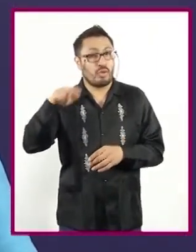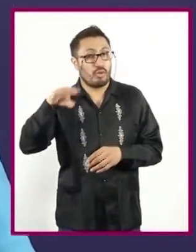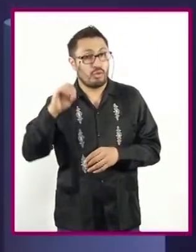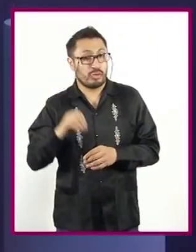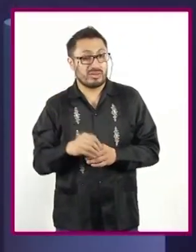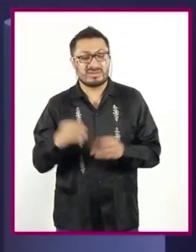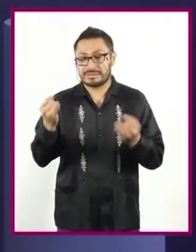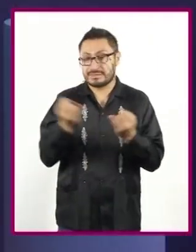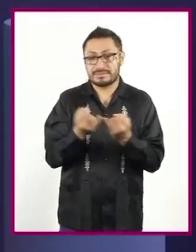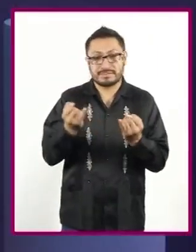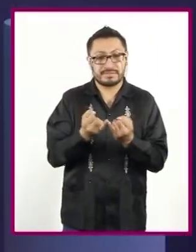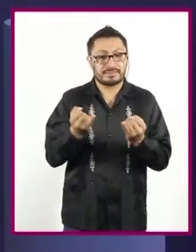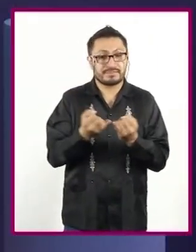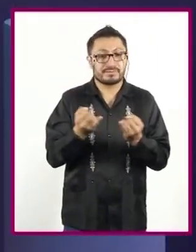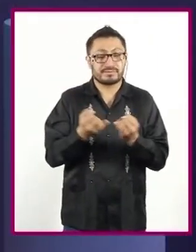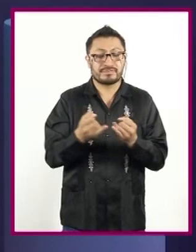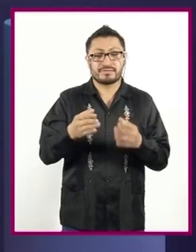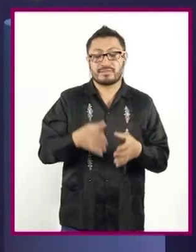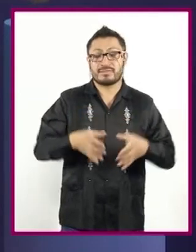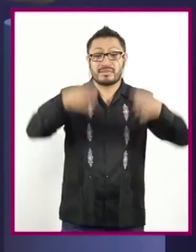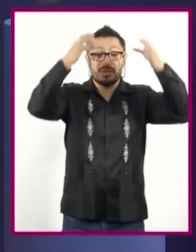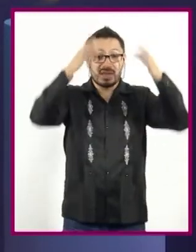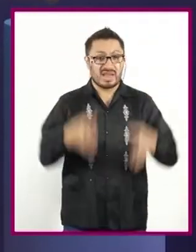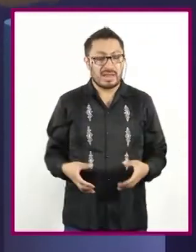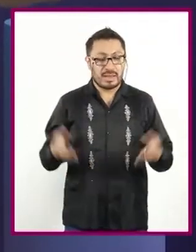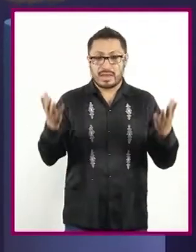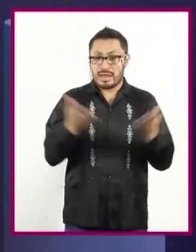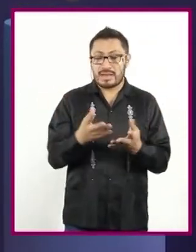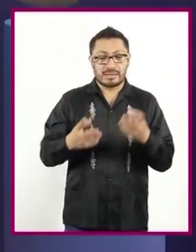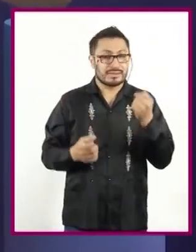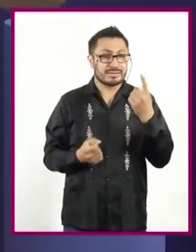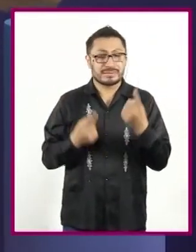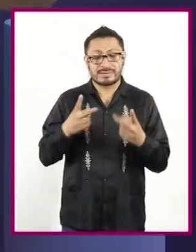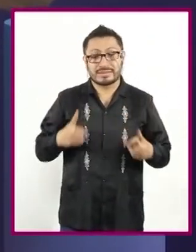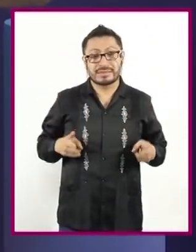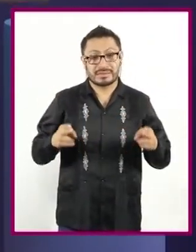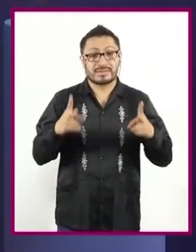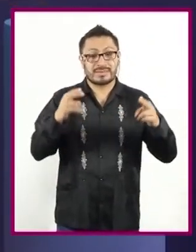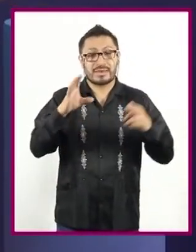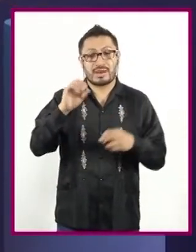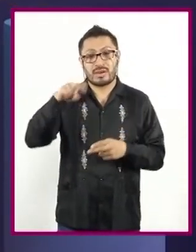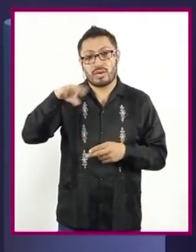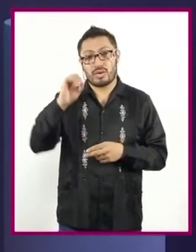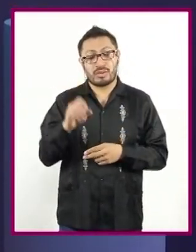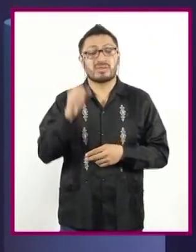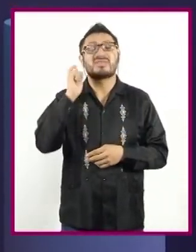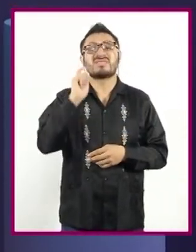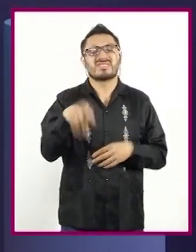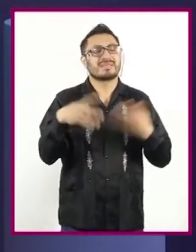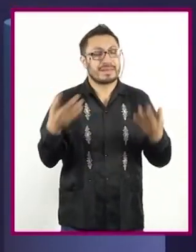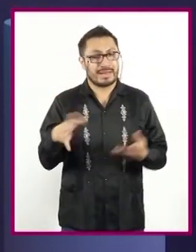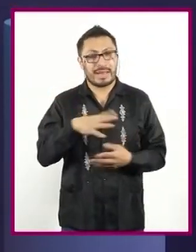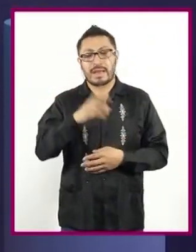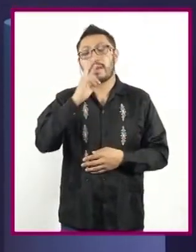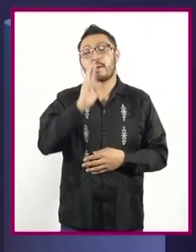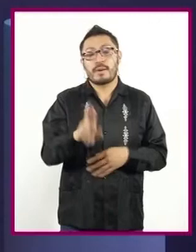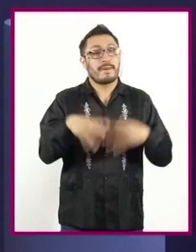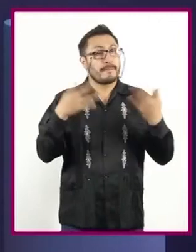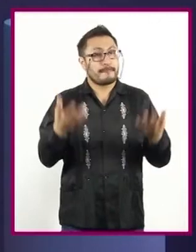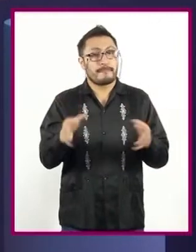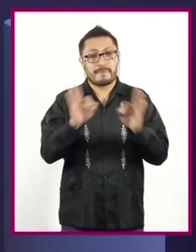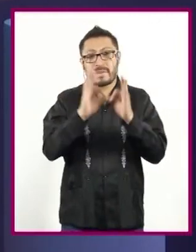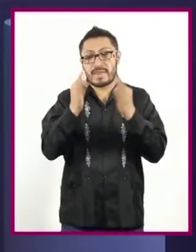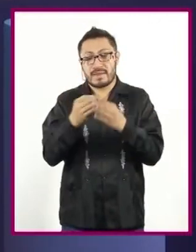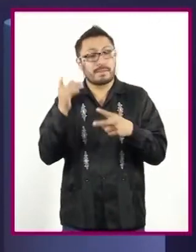Igual que se hizo con el cilindro, se realizan algunos cortes al cono, los cuales dan como resultado